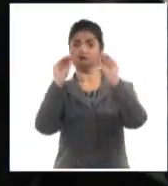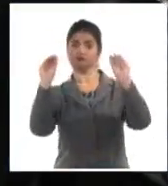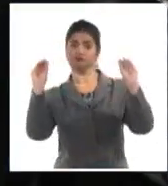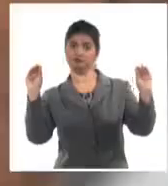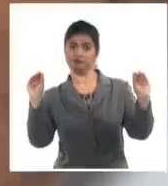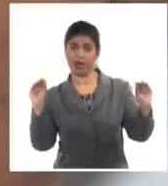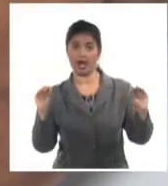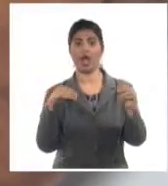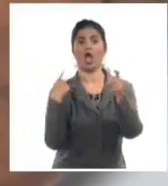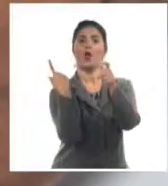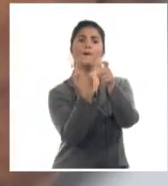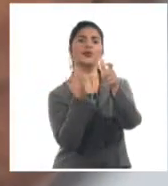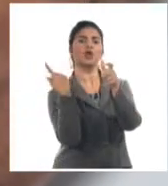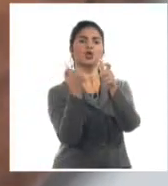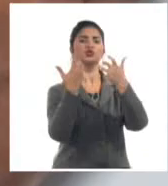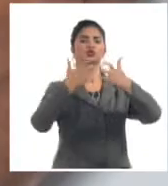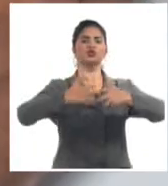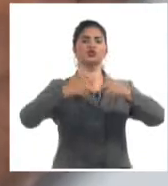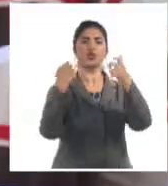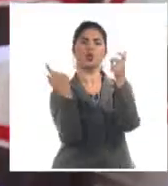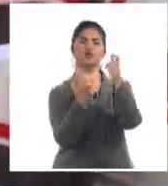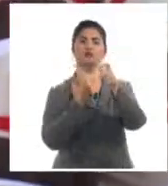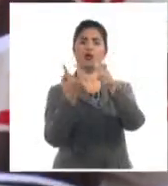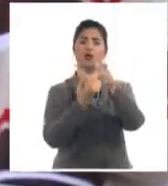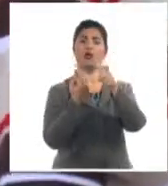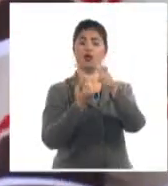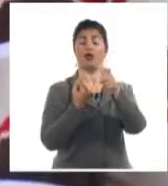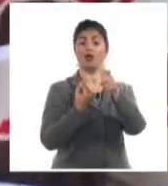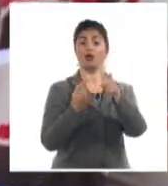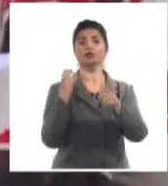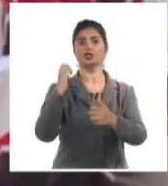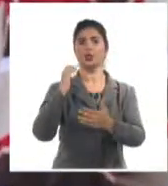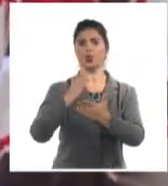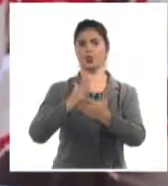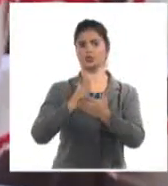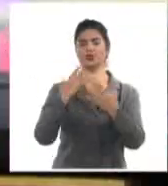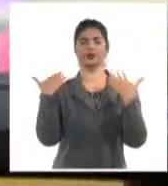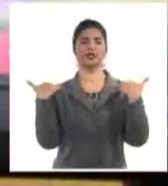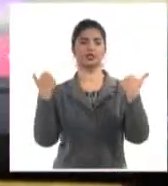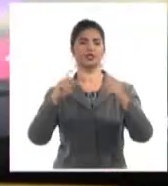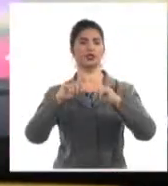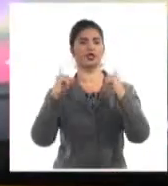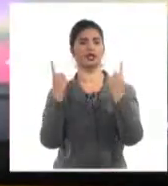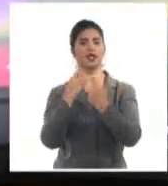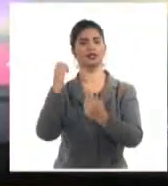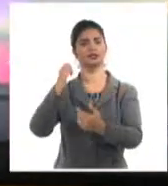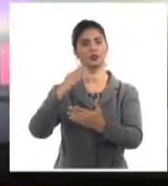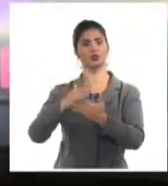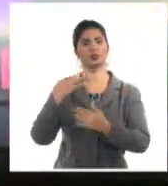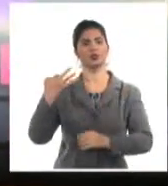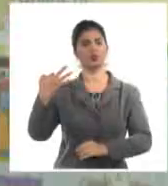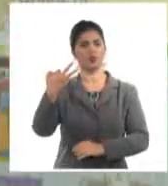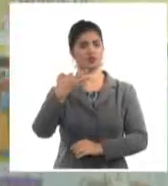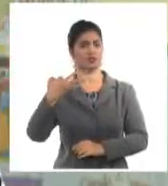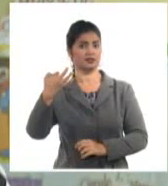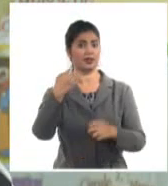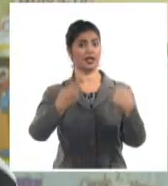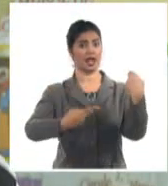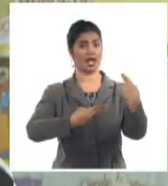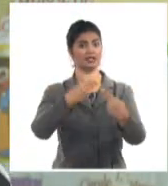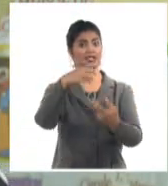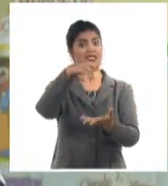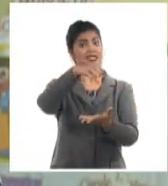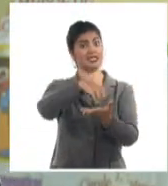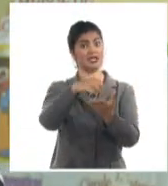y audiovisuales, a partir de que desde la Dirección General de Educación Municipal se establece un centro de descarga